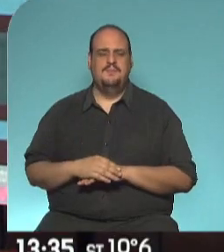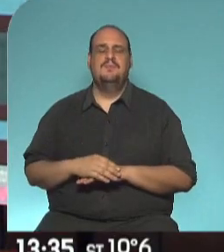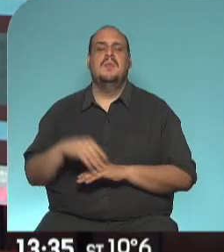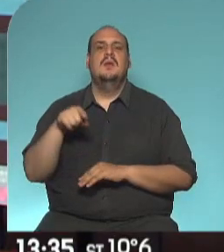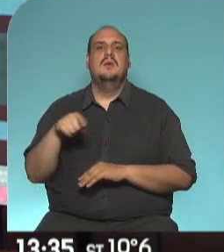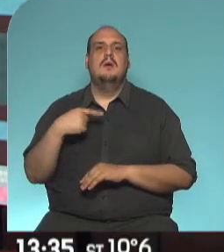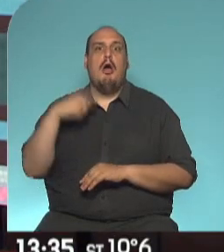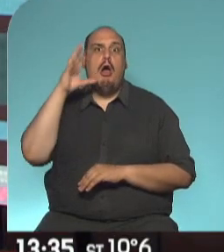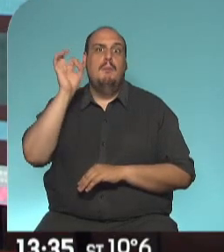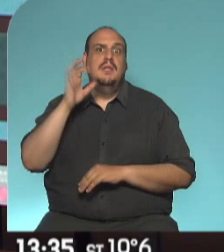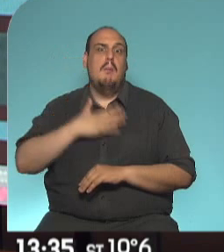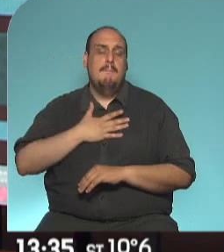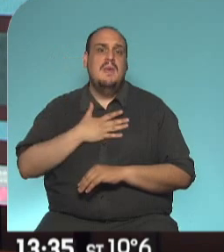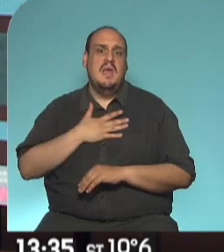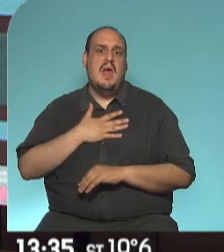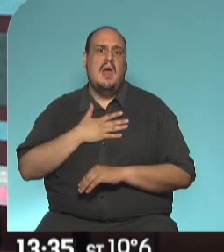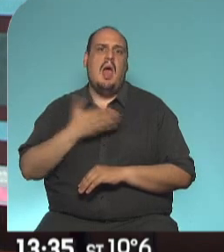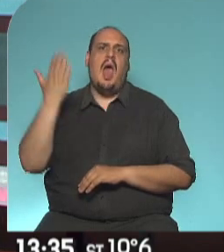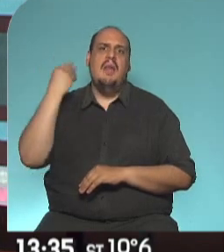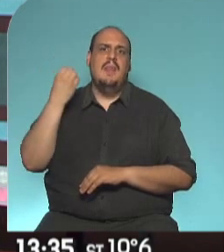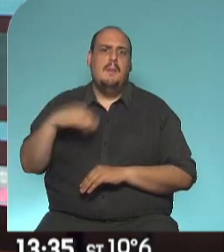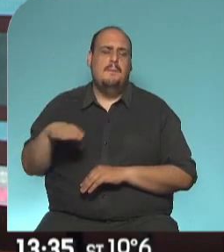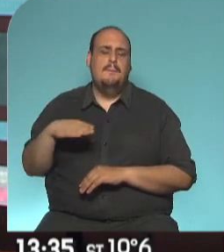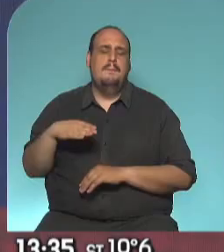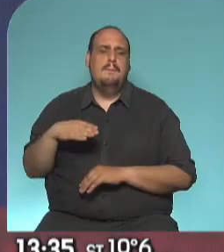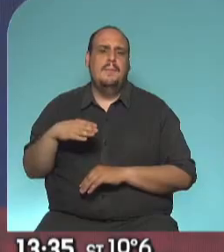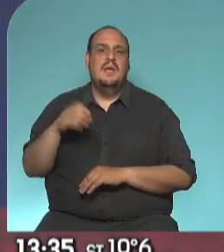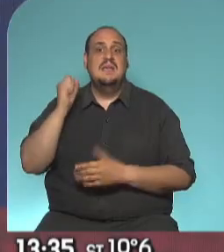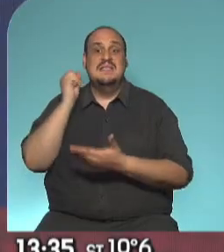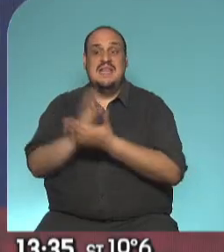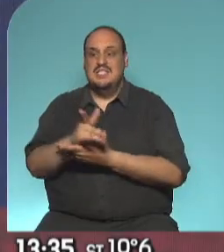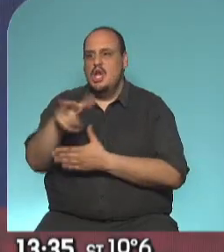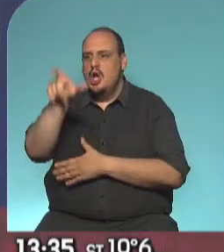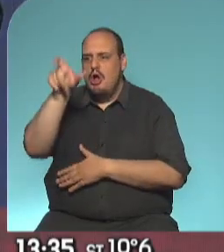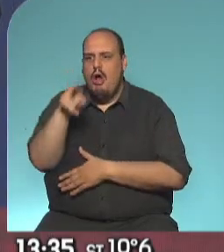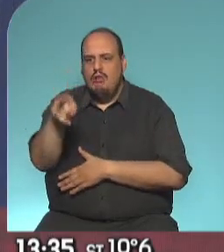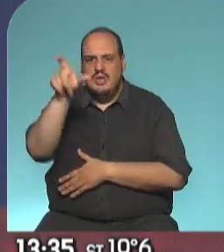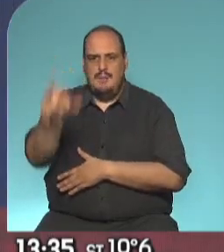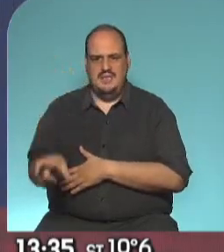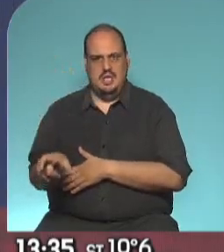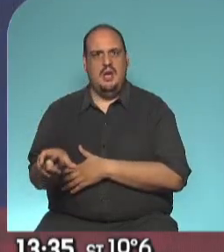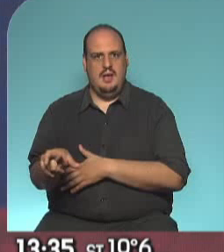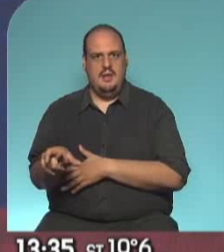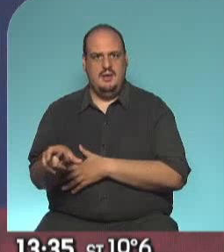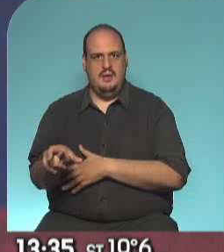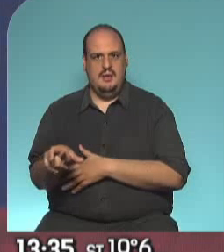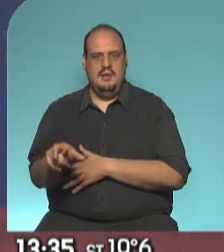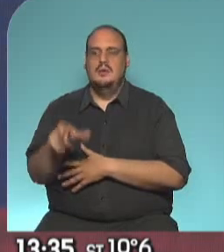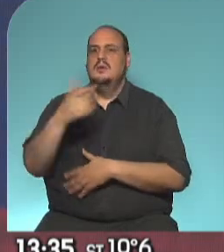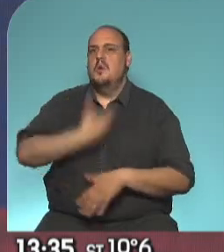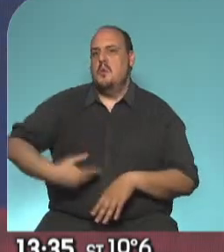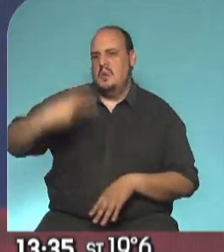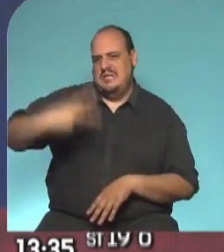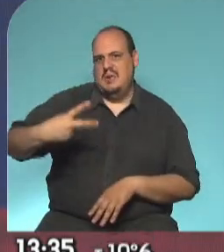vista por lo menos, es señalar que en un comienzo las sanciones pegaban sobre personas físicas, es decir, afectaban a vicepresidente,